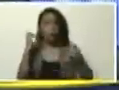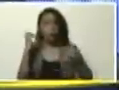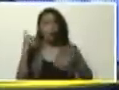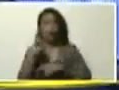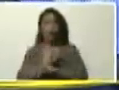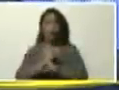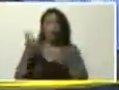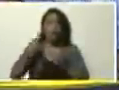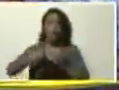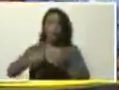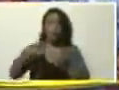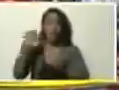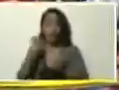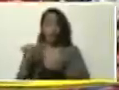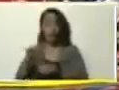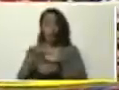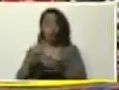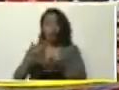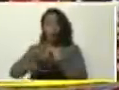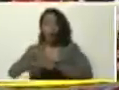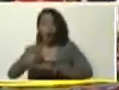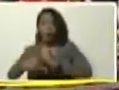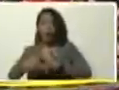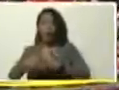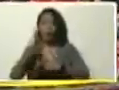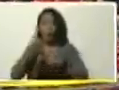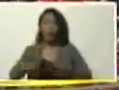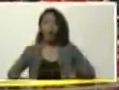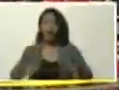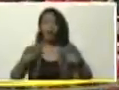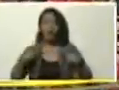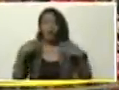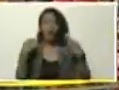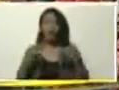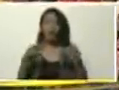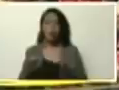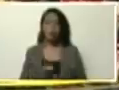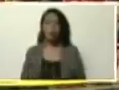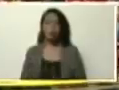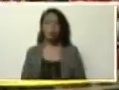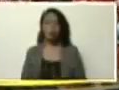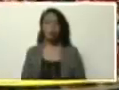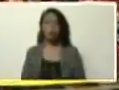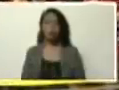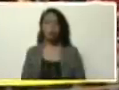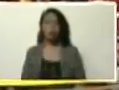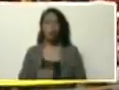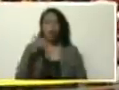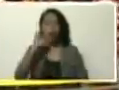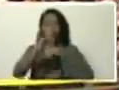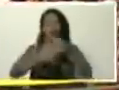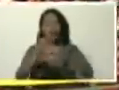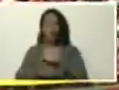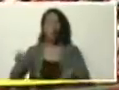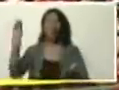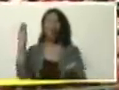acabe el gas y tengan dónde cambiarlo. Una vida normal. Hay que hacerlo de